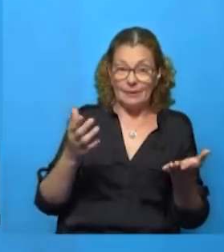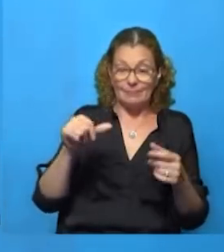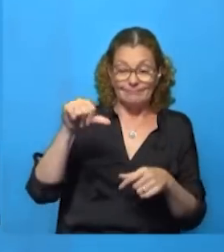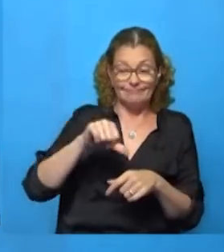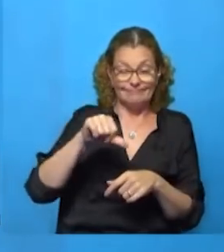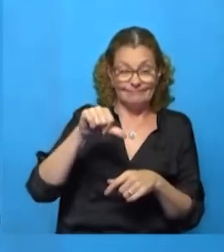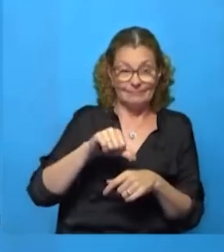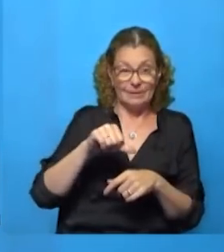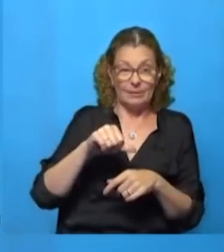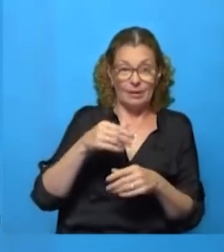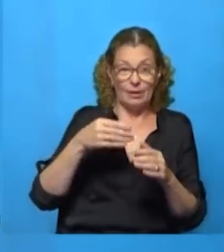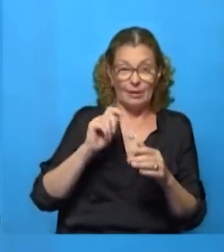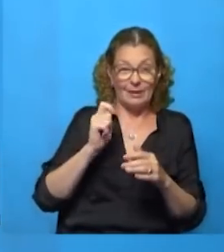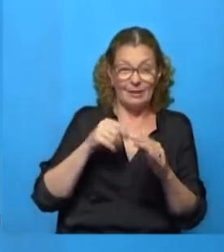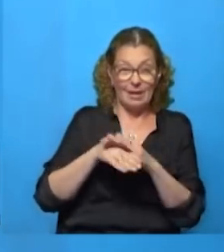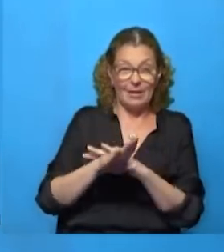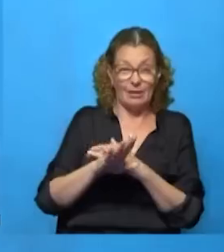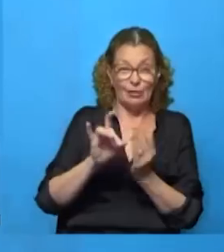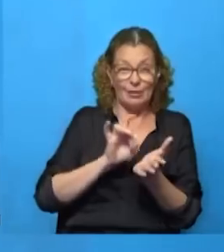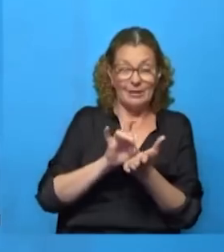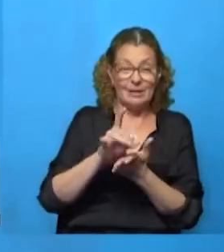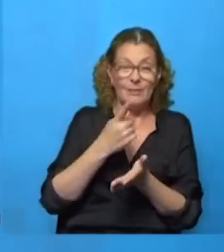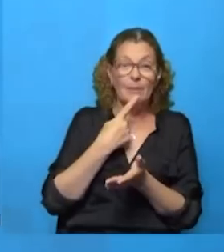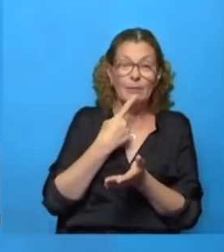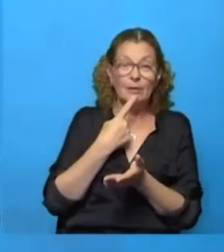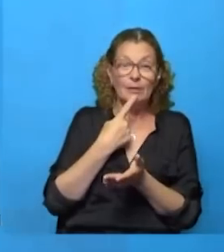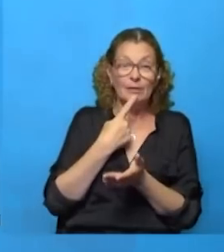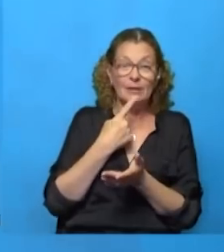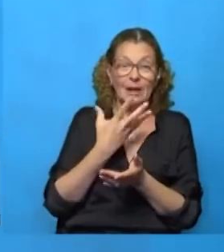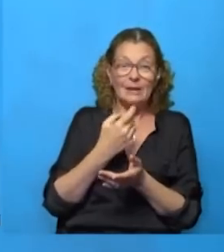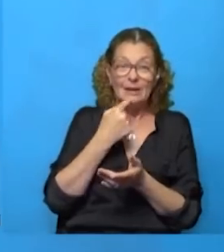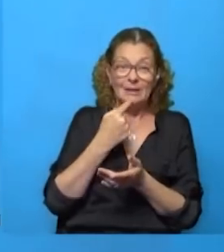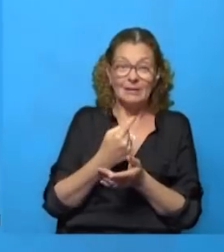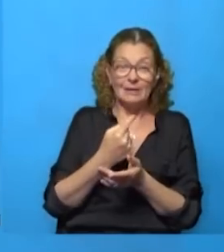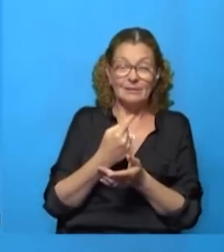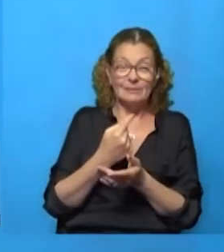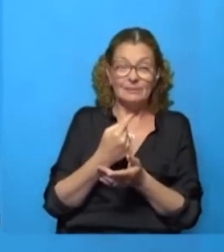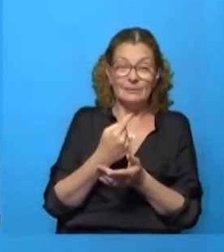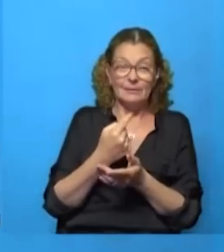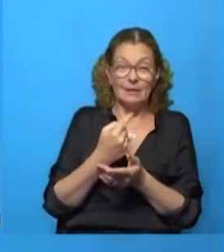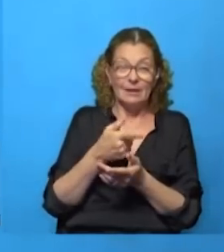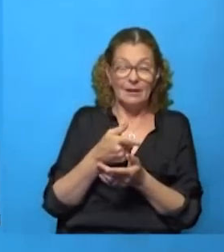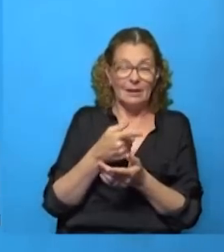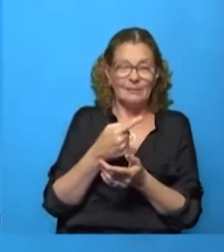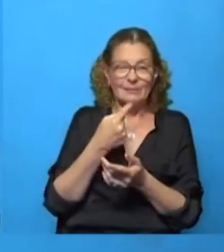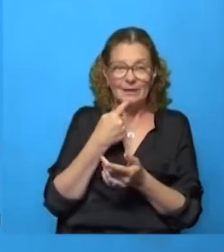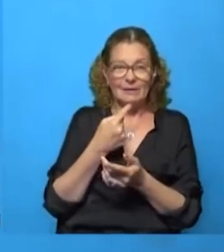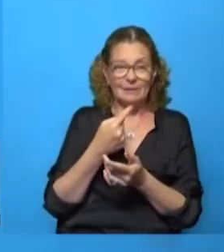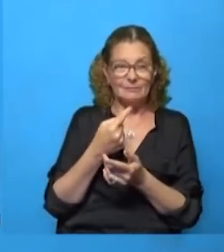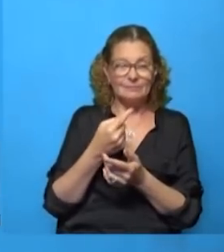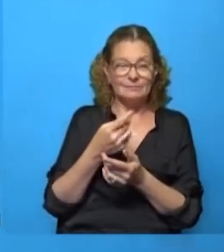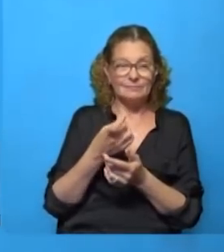Para quienes no están adentro la burbuja del sistema político es decir es bárbaro que